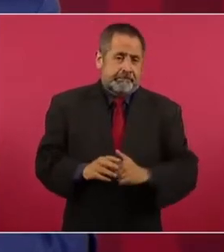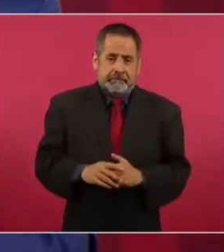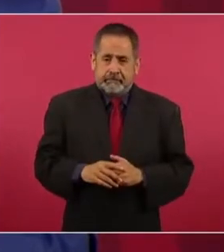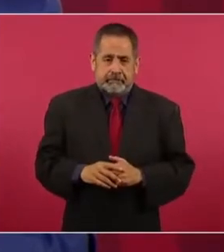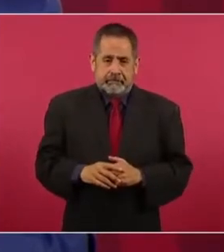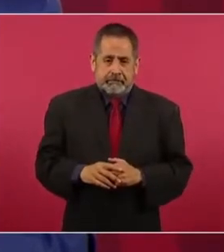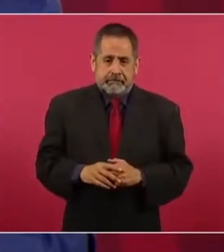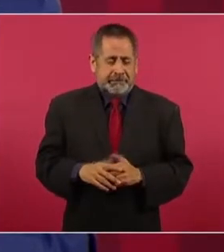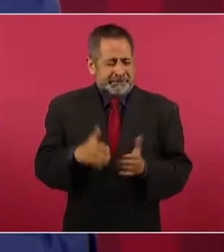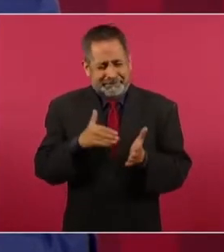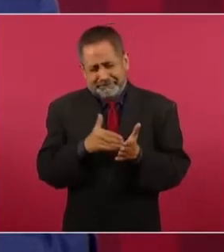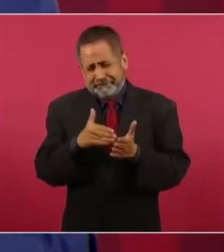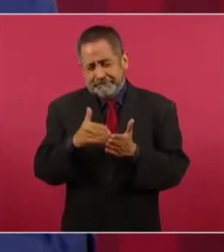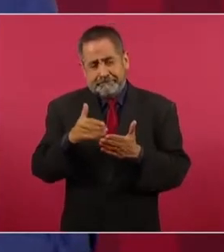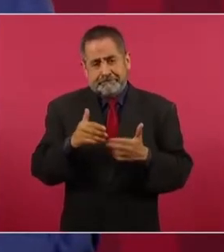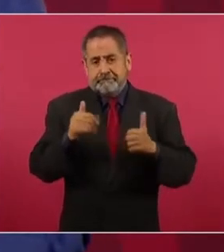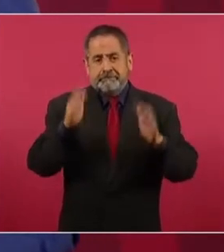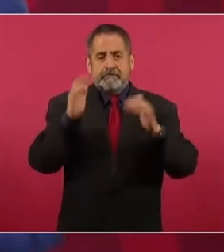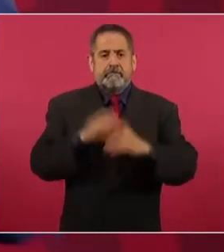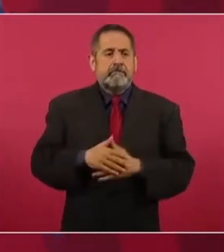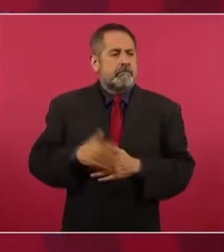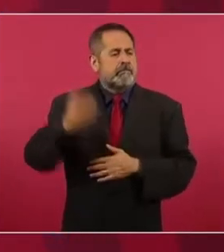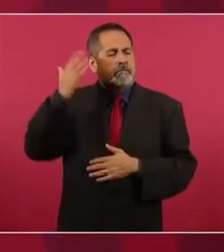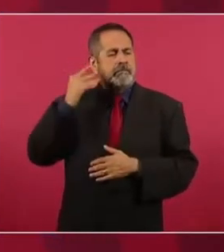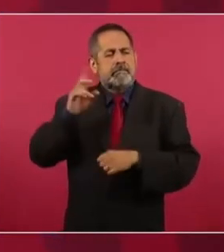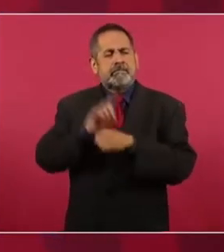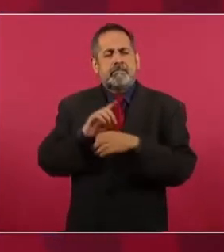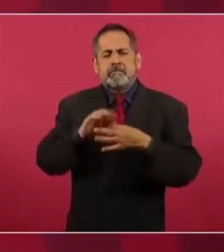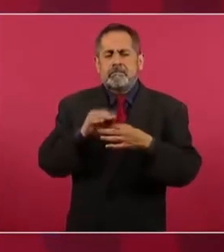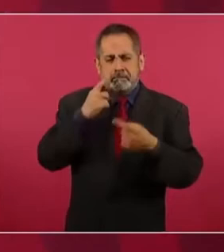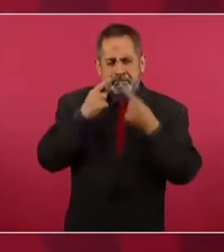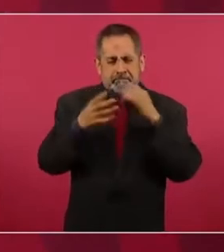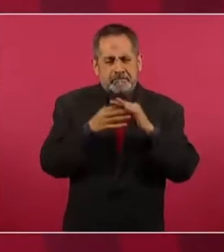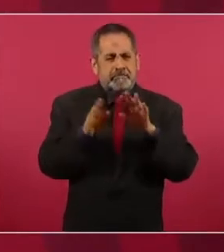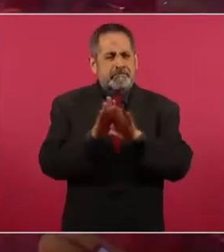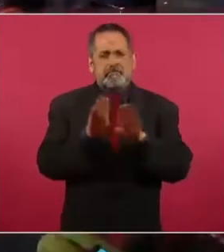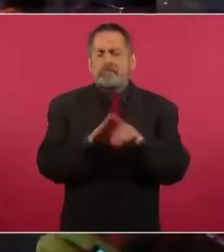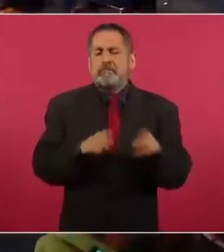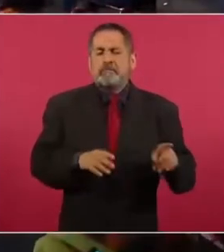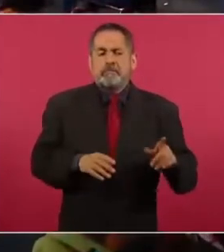siempre lo digo, son millones. El otro día estaba yo viendo